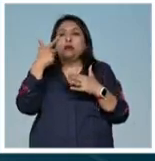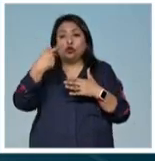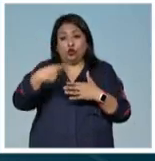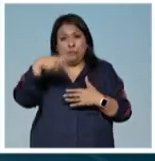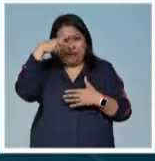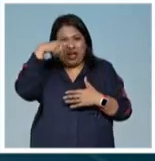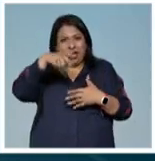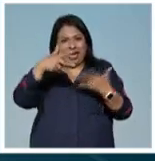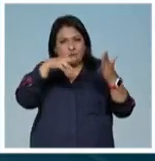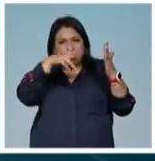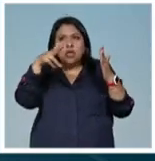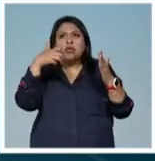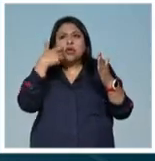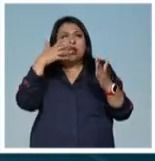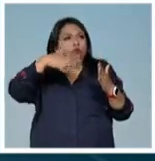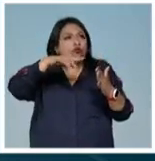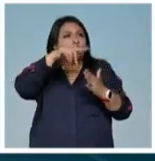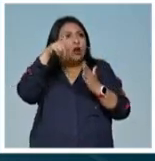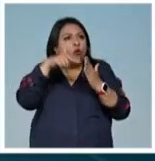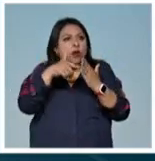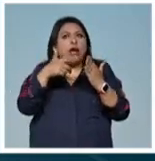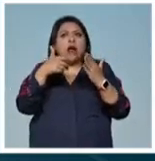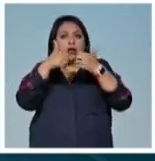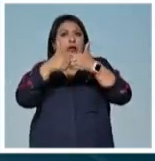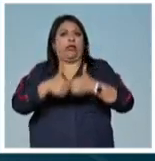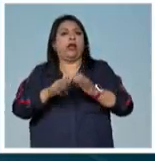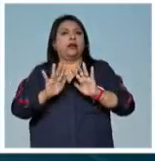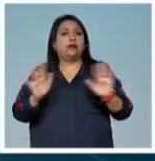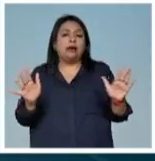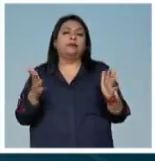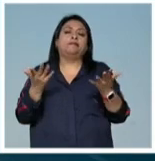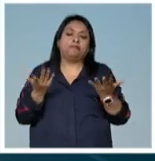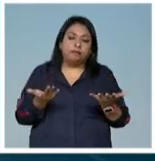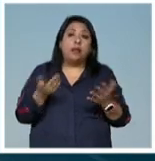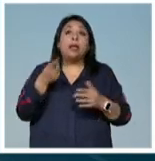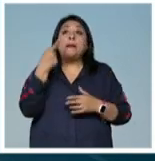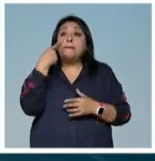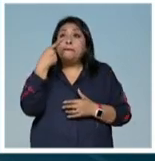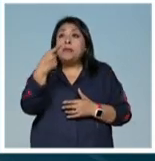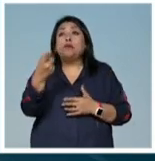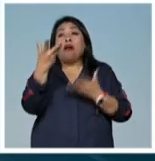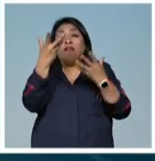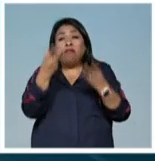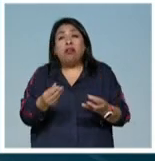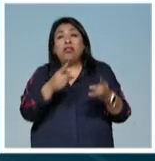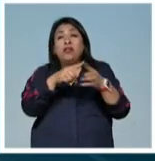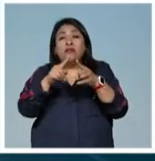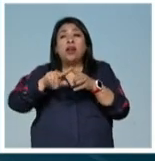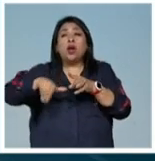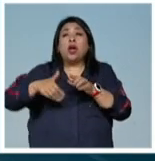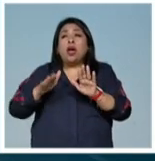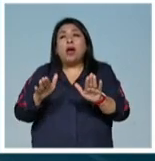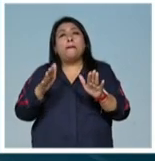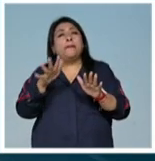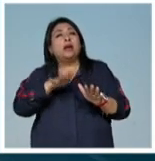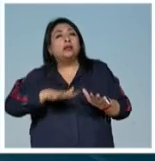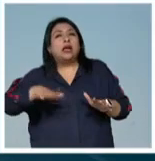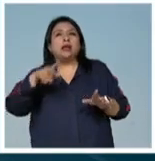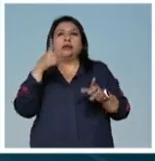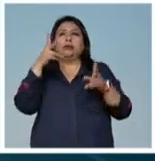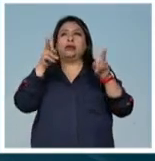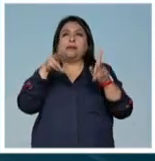aquellas personas que buscaron un lugar específico donde asentarse. Por consecuencia, encontraremos una vasta cantidad de bodegones y paisajes. Mirada